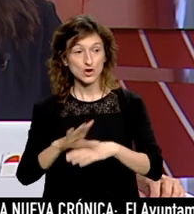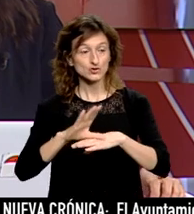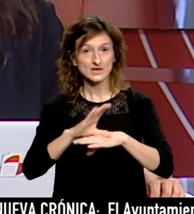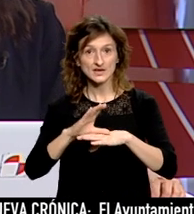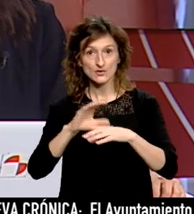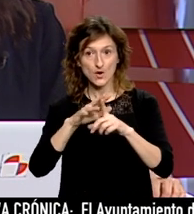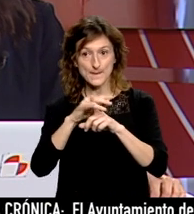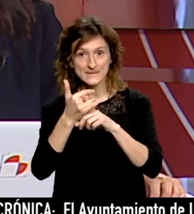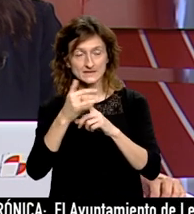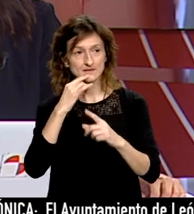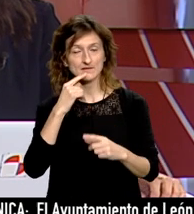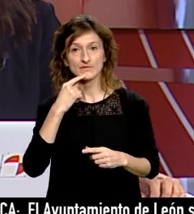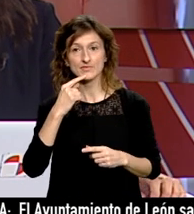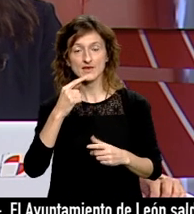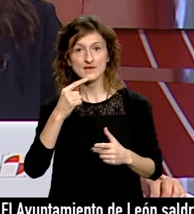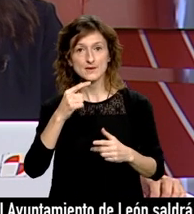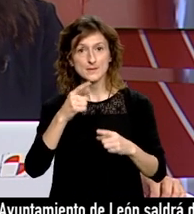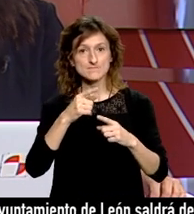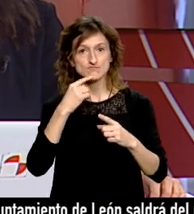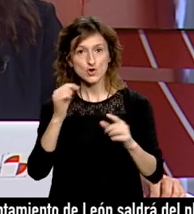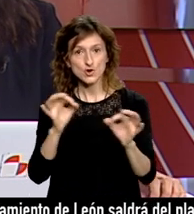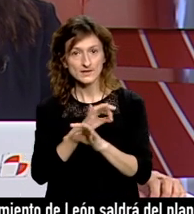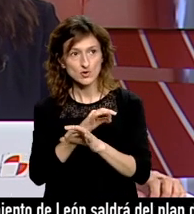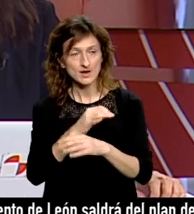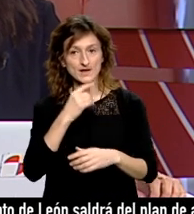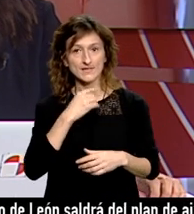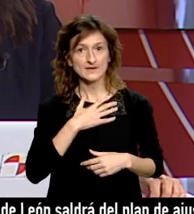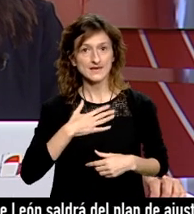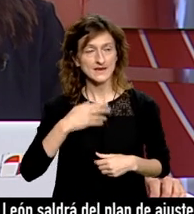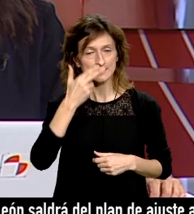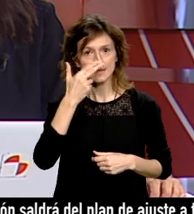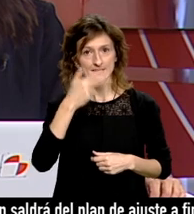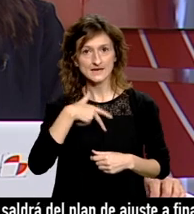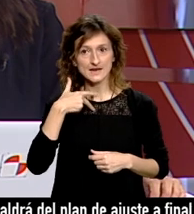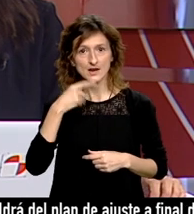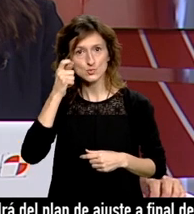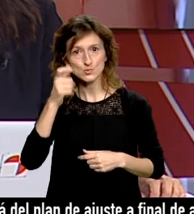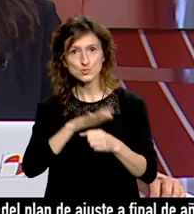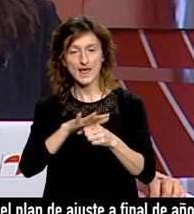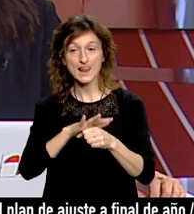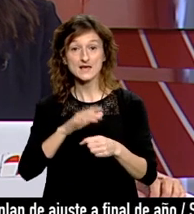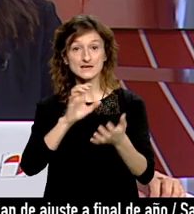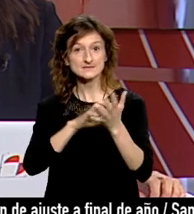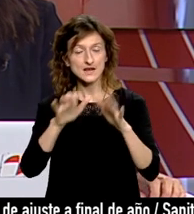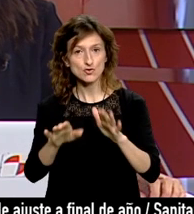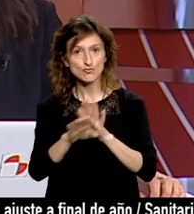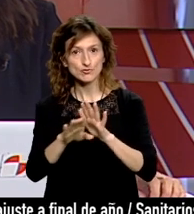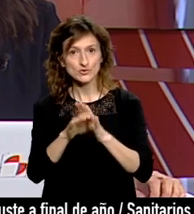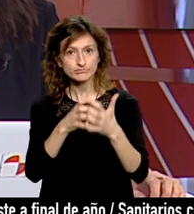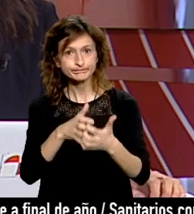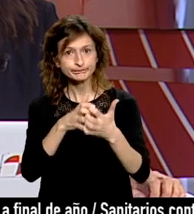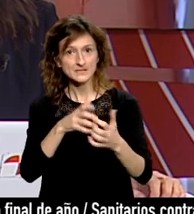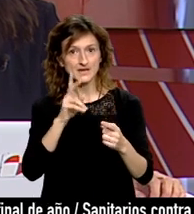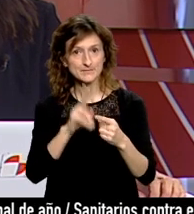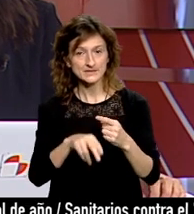Medio Ambiente de la Junta asegura que es una medida equivocada, muy lejos del interés general del medio rural. Castilla y León seguirá batallando